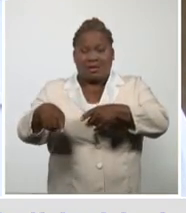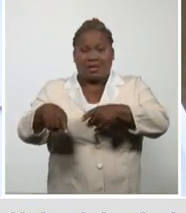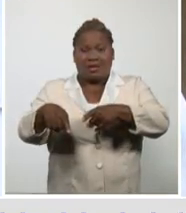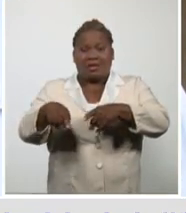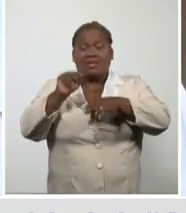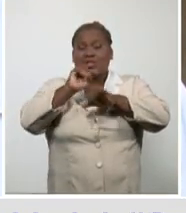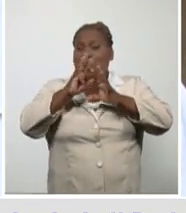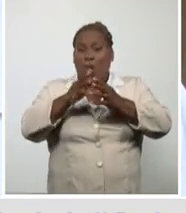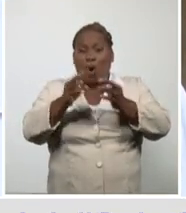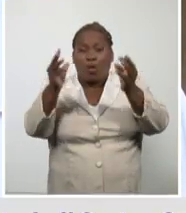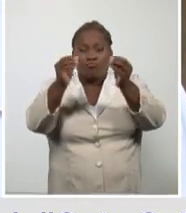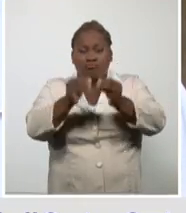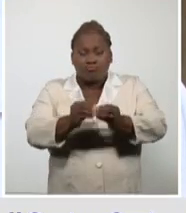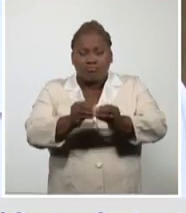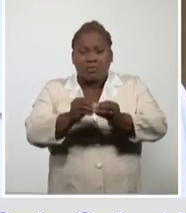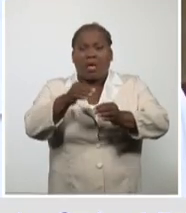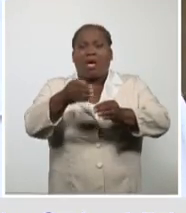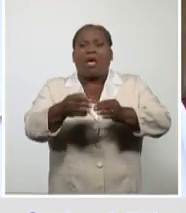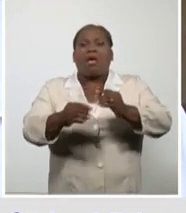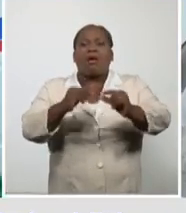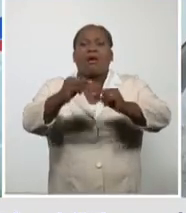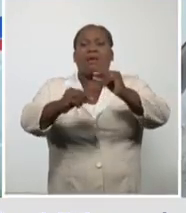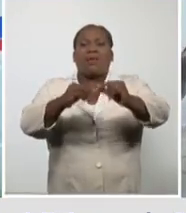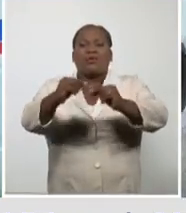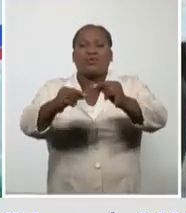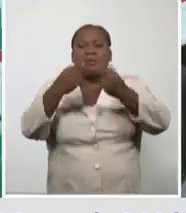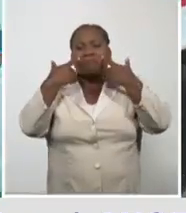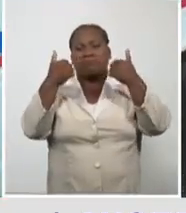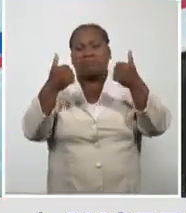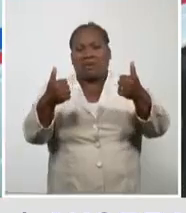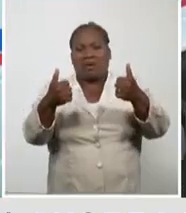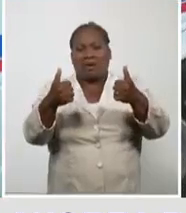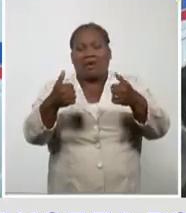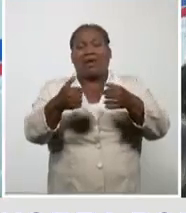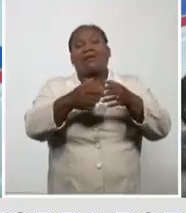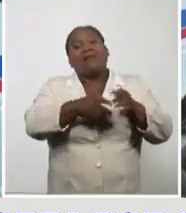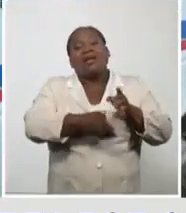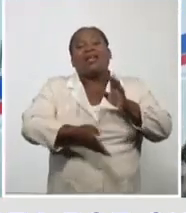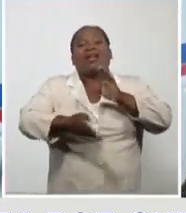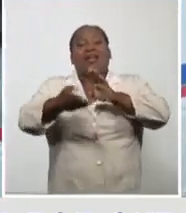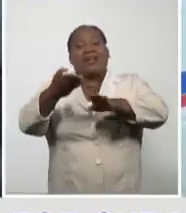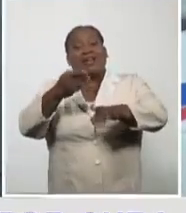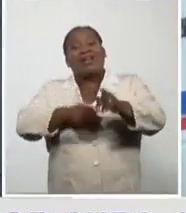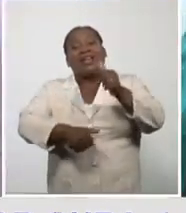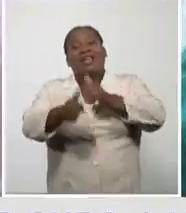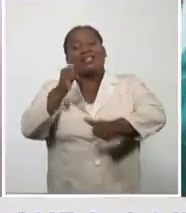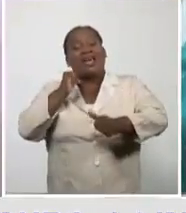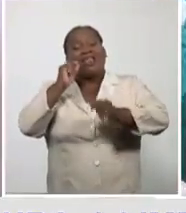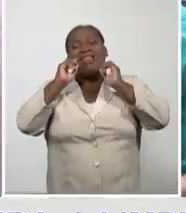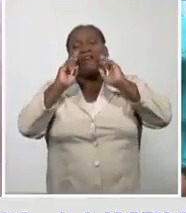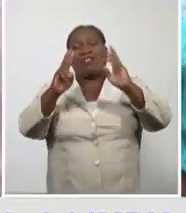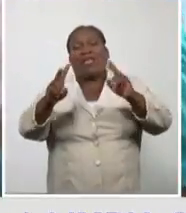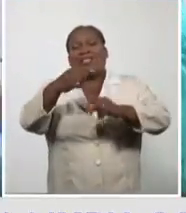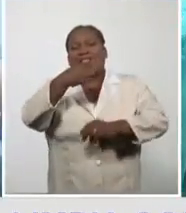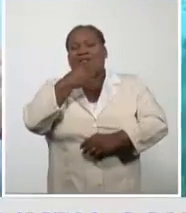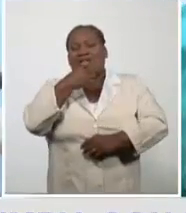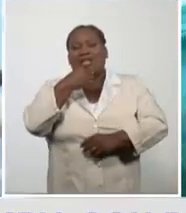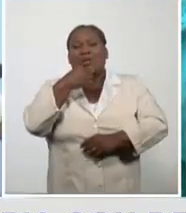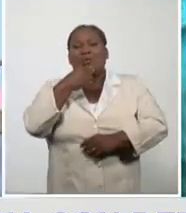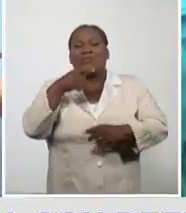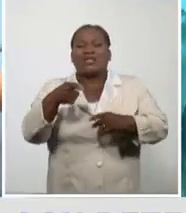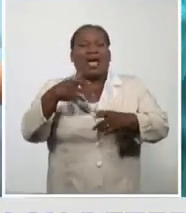esos elementos, la evolución de los abuelitos ha sido satisfactoria. Regresar a la vida a estos ancianos es sin dudas un